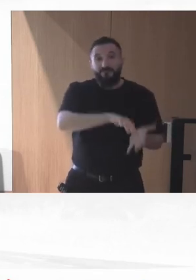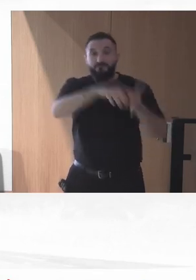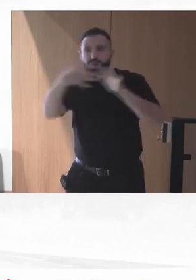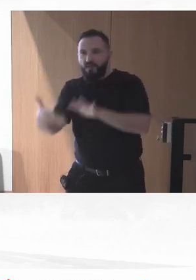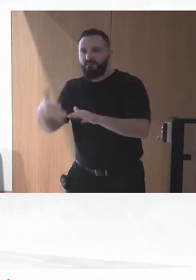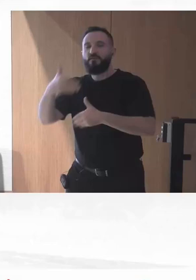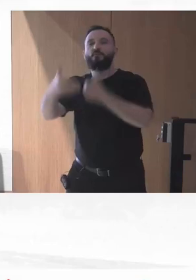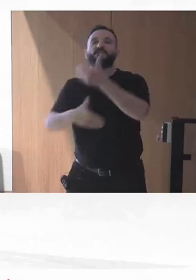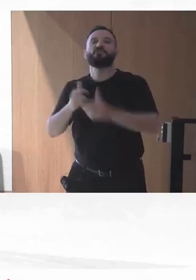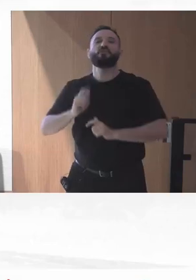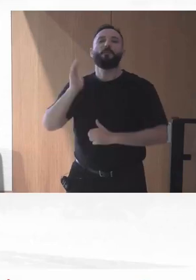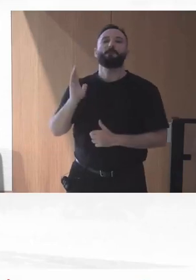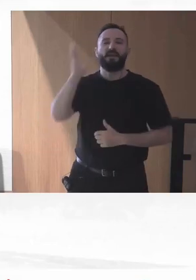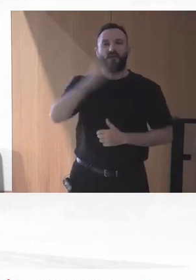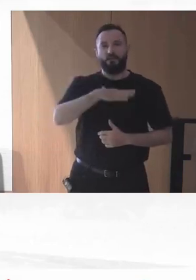procedimientos penales